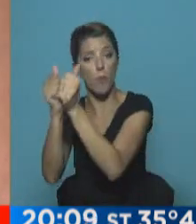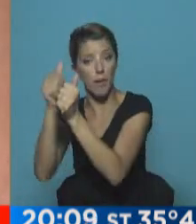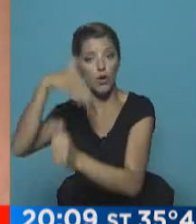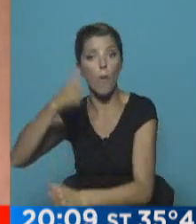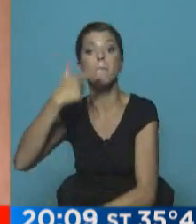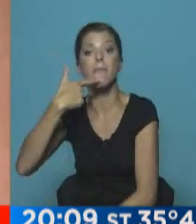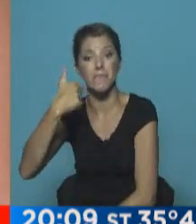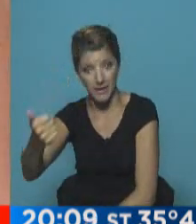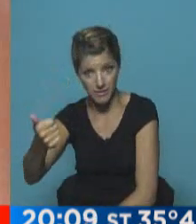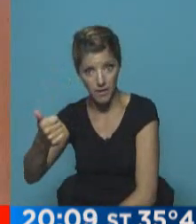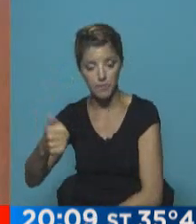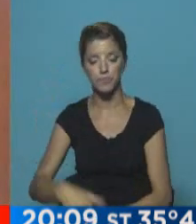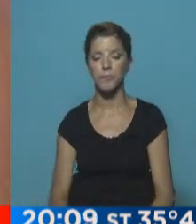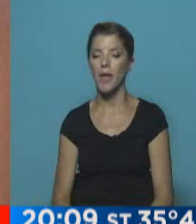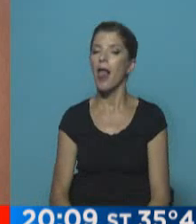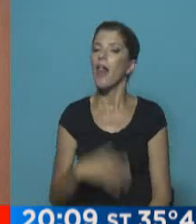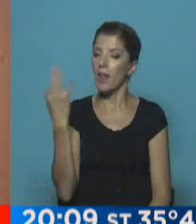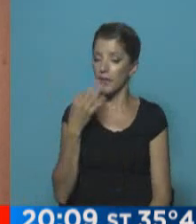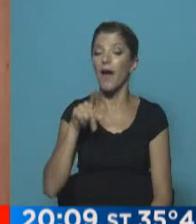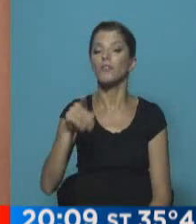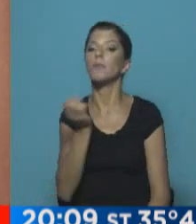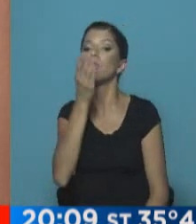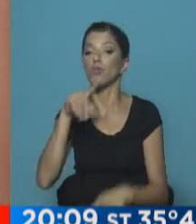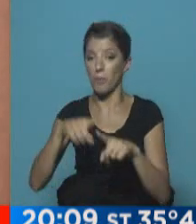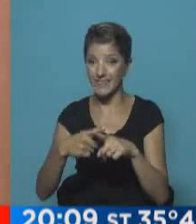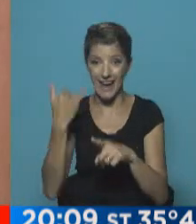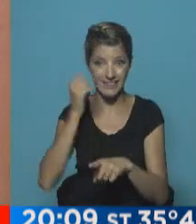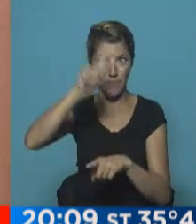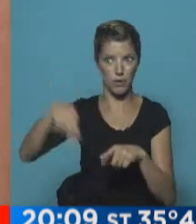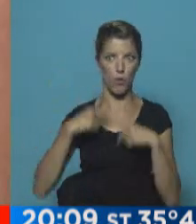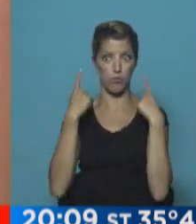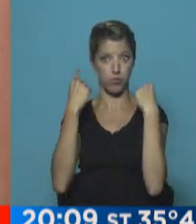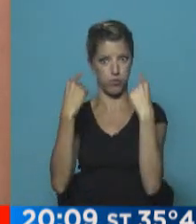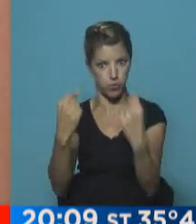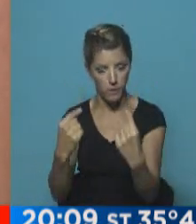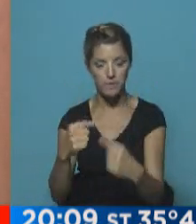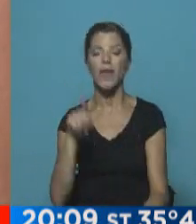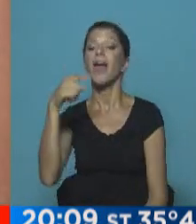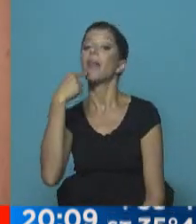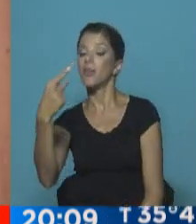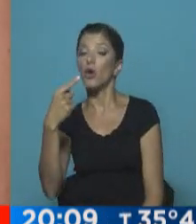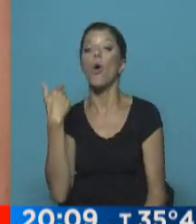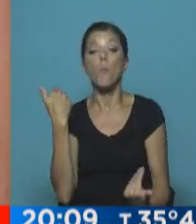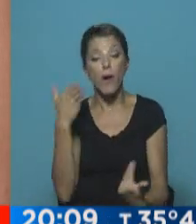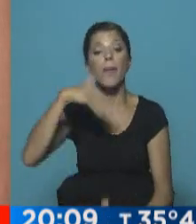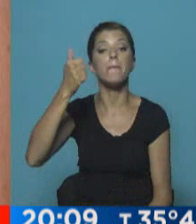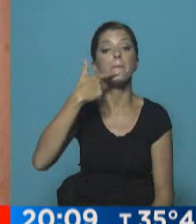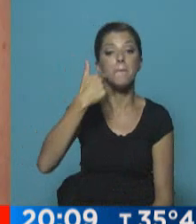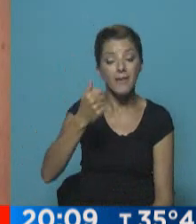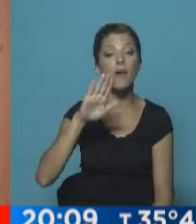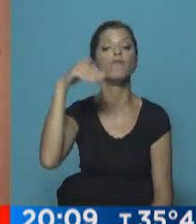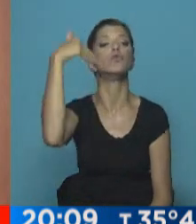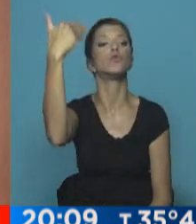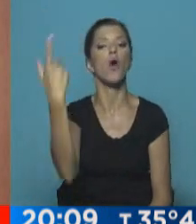económico de davos Lo cierto es que hizo otra declaración política que ya generó muchas repercusiones dijo que masa podría ser el futuro